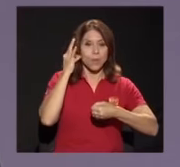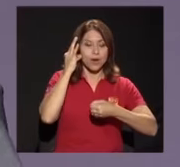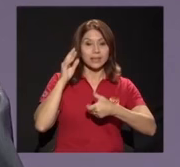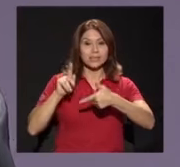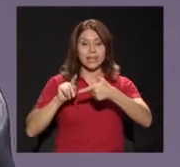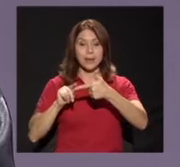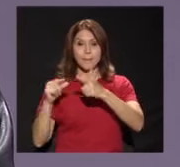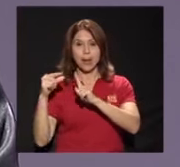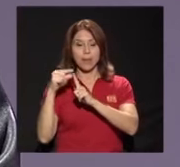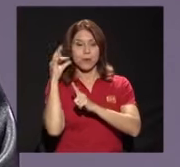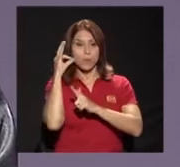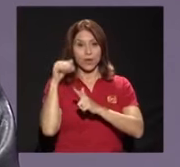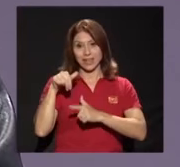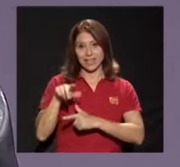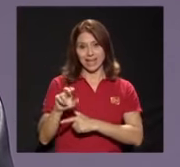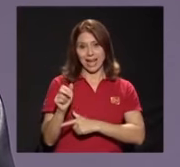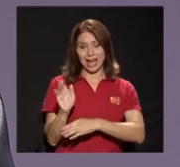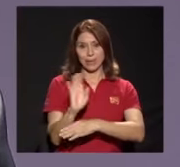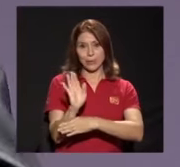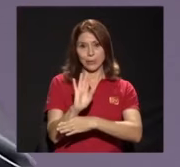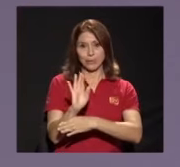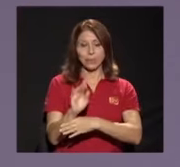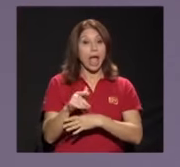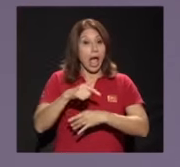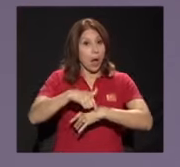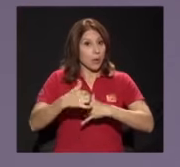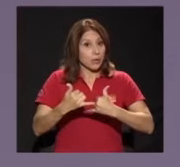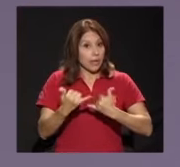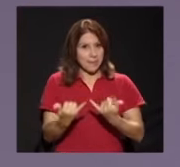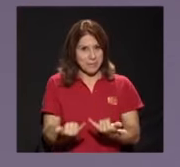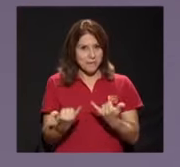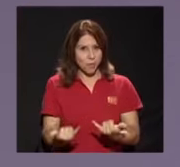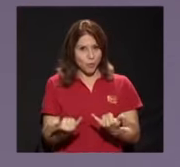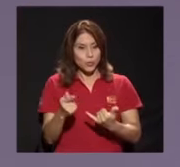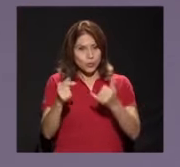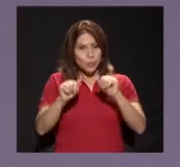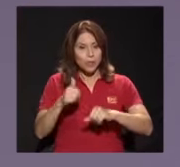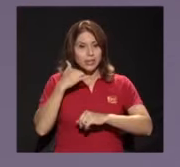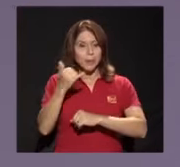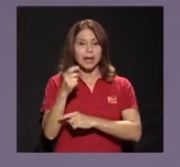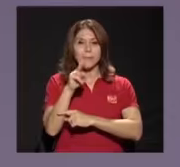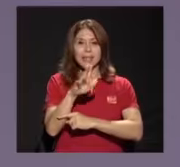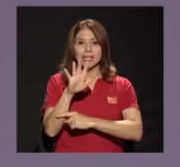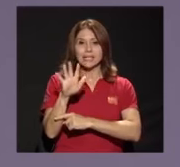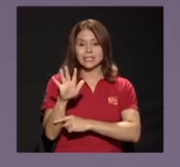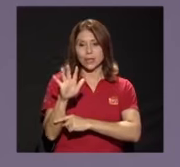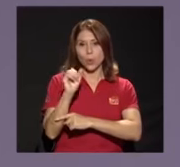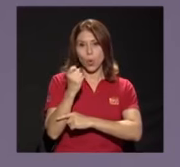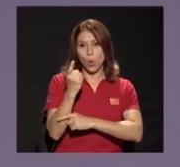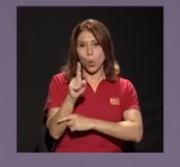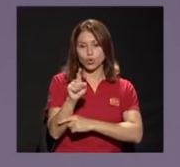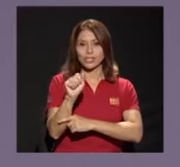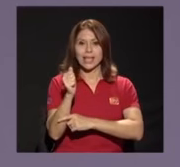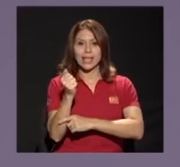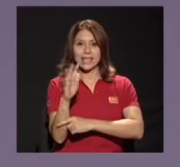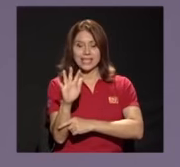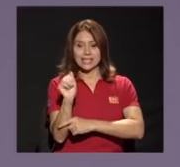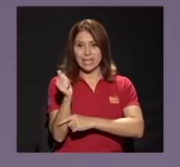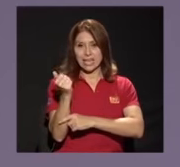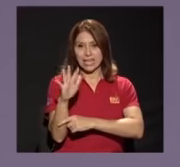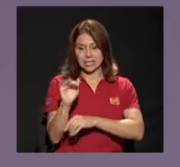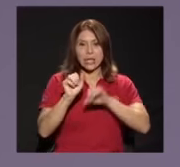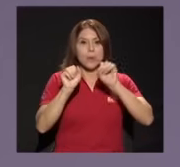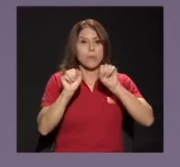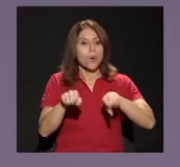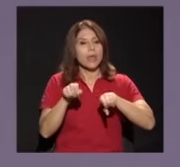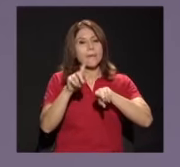este canal. Estamos en vivo, usted puede llamarnos al 2511 1515 y hacer sus preguntas o